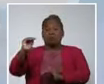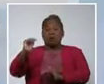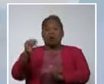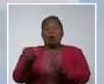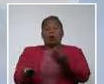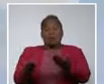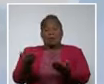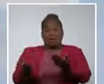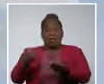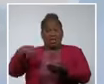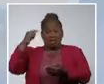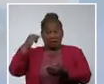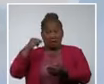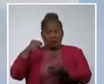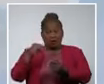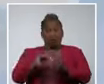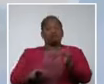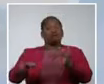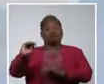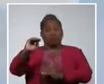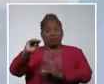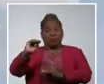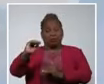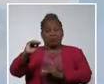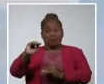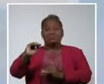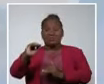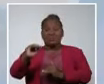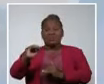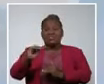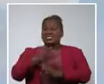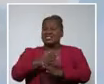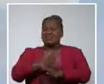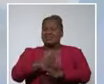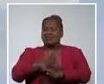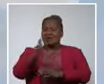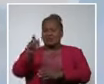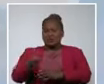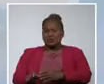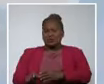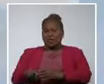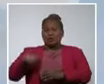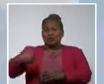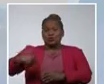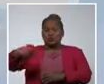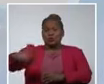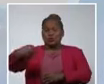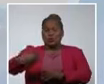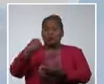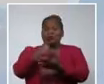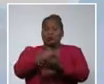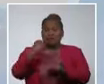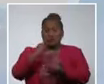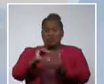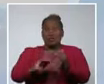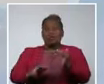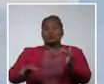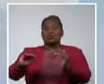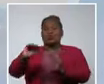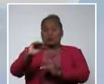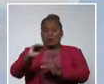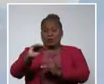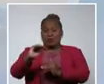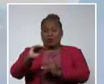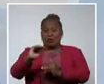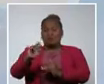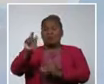es expresión de que el número de casos que se diagnostican diariamente es superior al número de casos